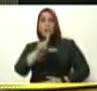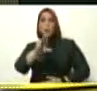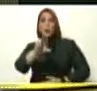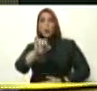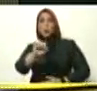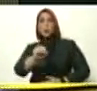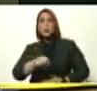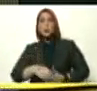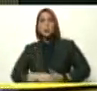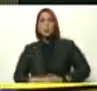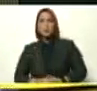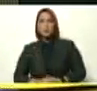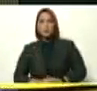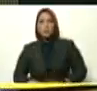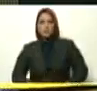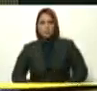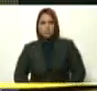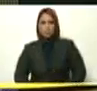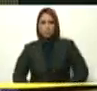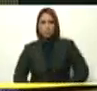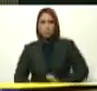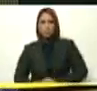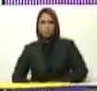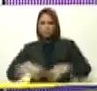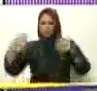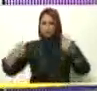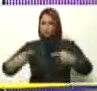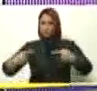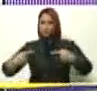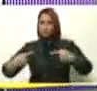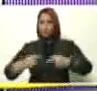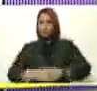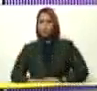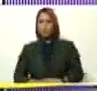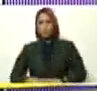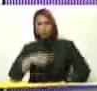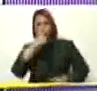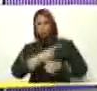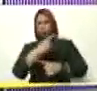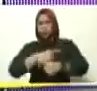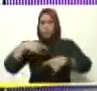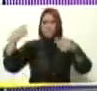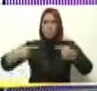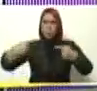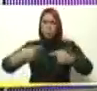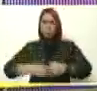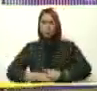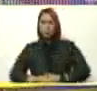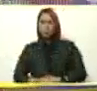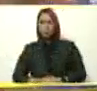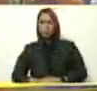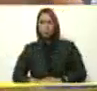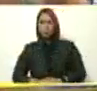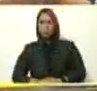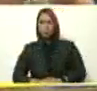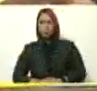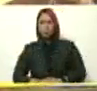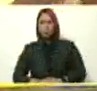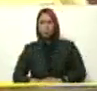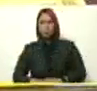Marcano para las primarias, para competir en las primarias.